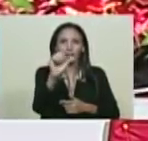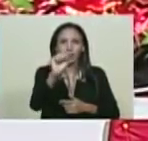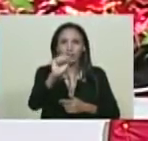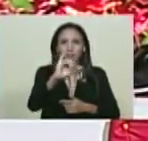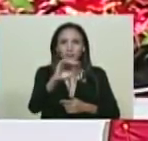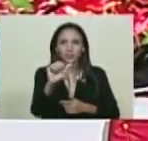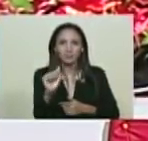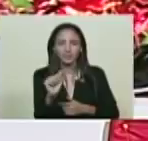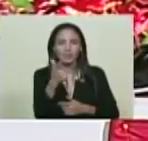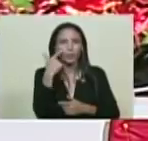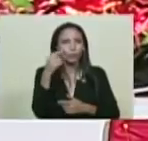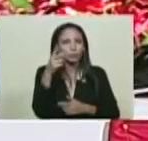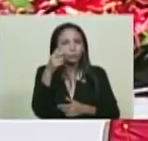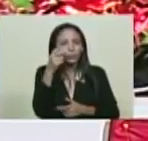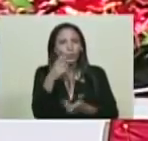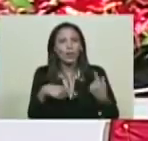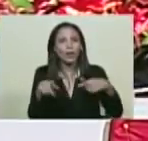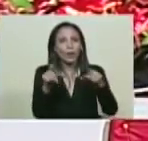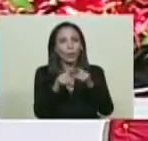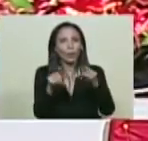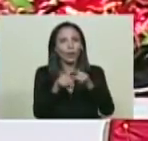¿verdad? Anastasia, parece una novela.